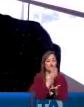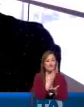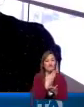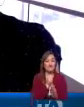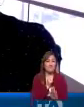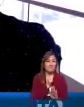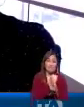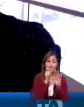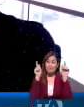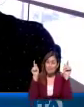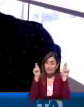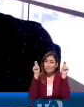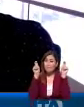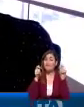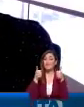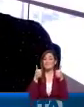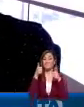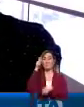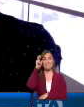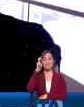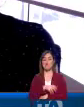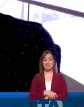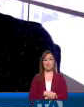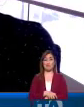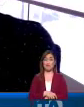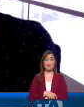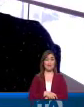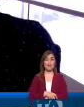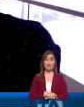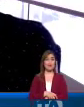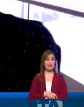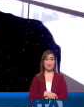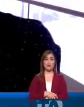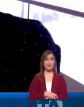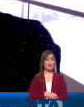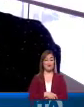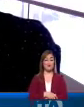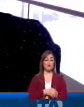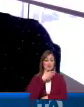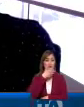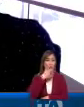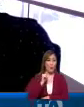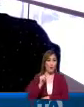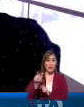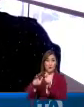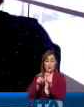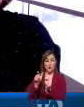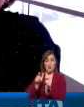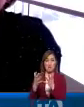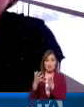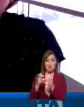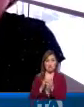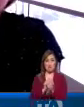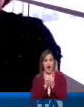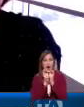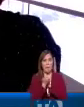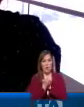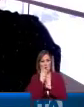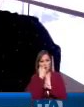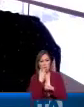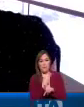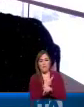traición motivo de celebración? No lo creo. Es mejor, eso sí, no contar con estas personas que anteponen sus